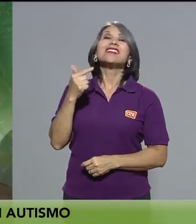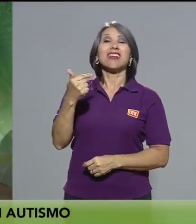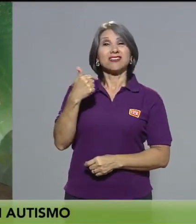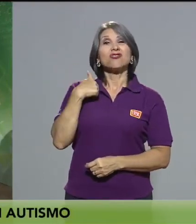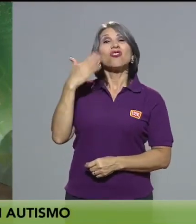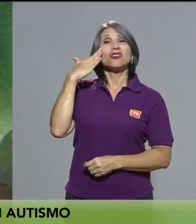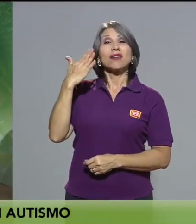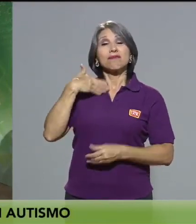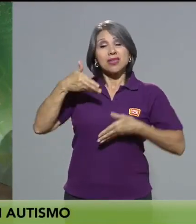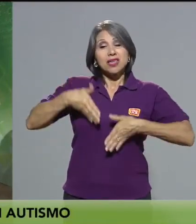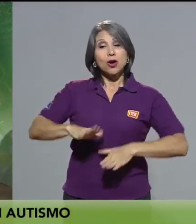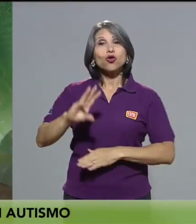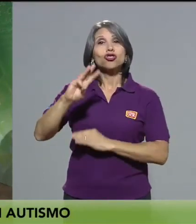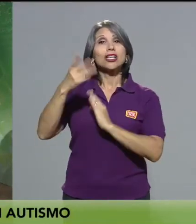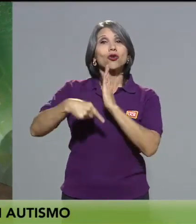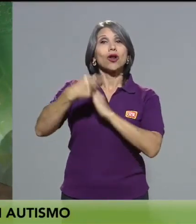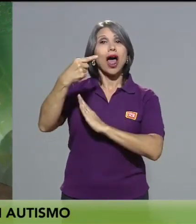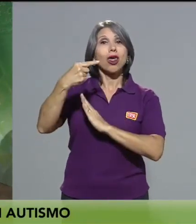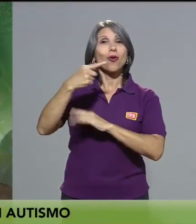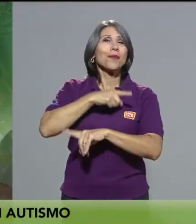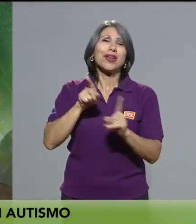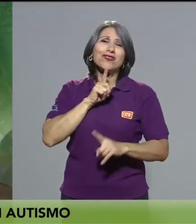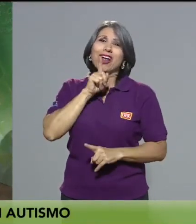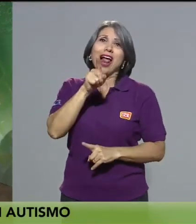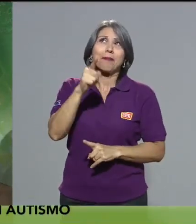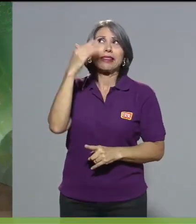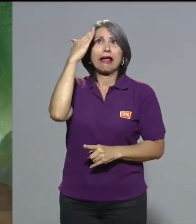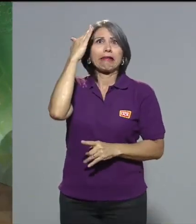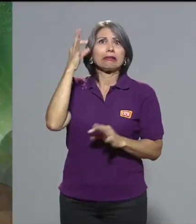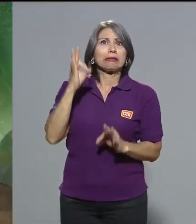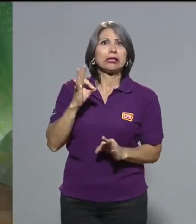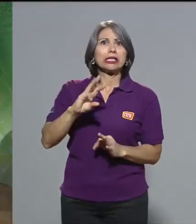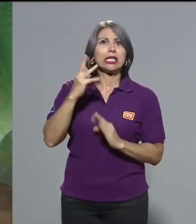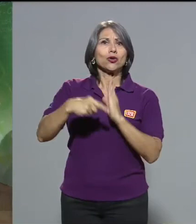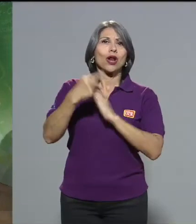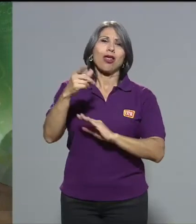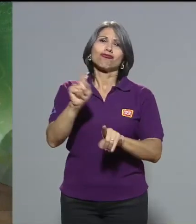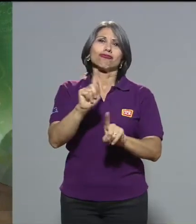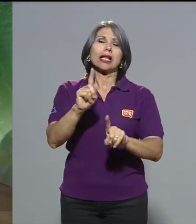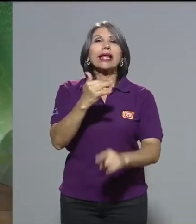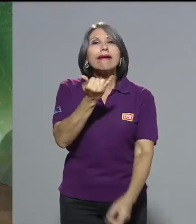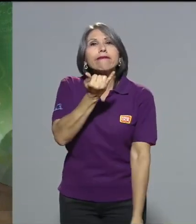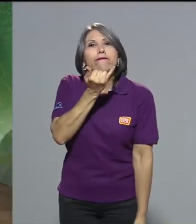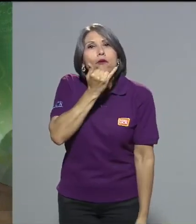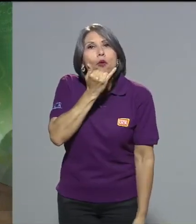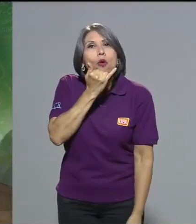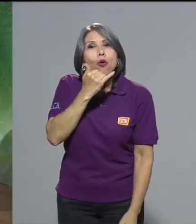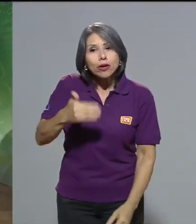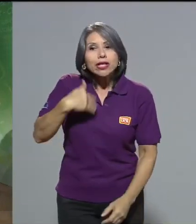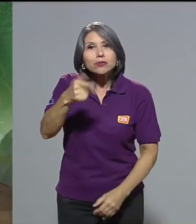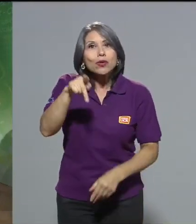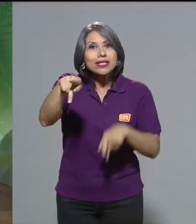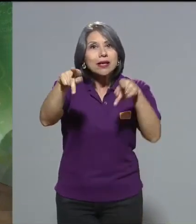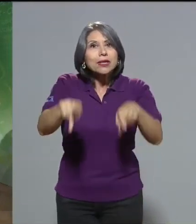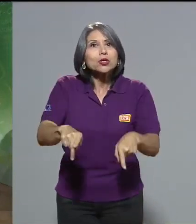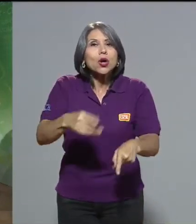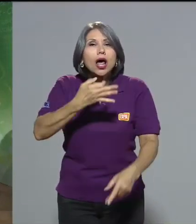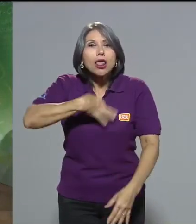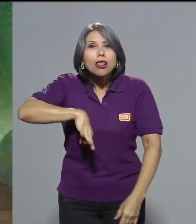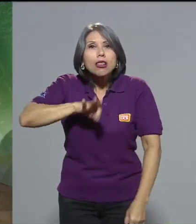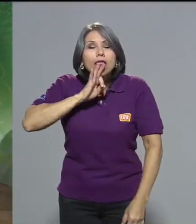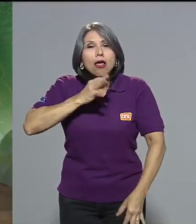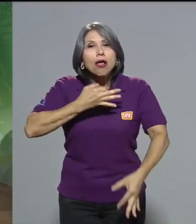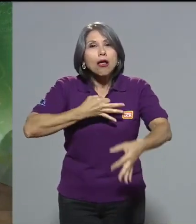Error, porque ese muchacho más bien va a tener una serie de frustraciones. Y los otros es que el docente,